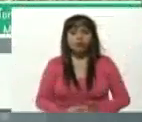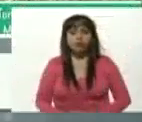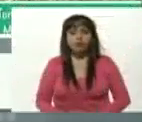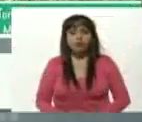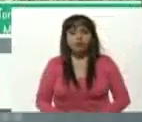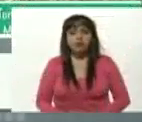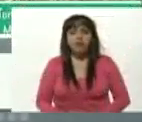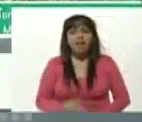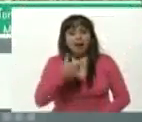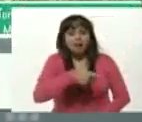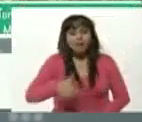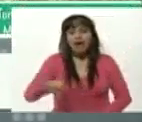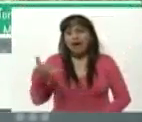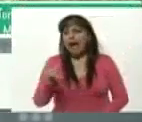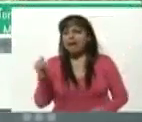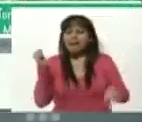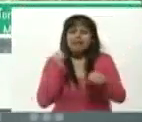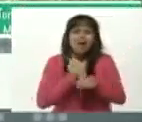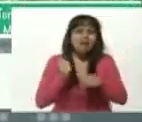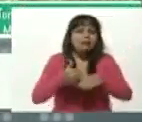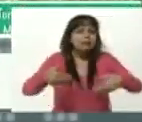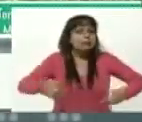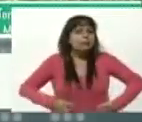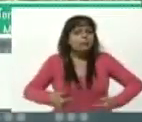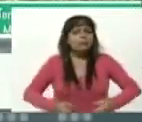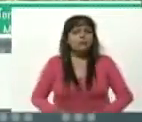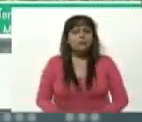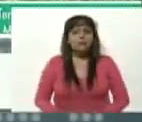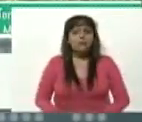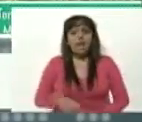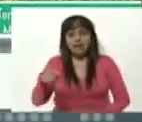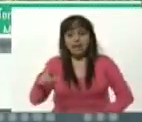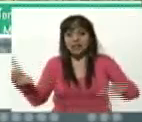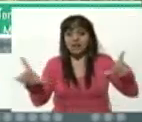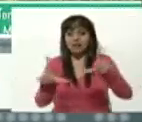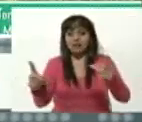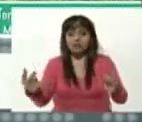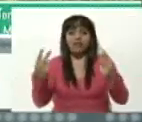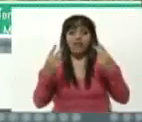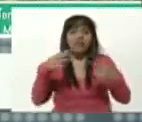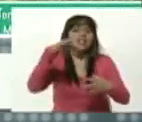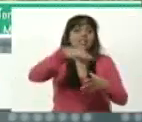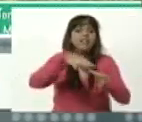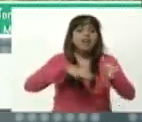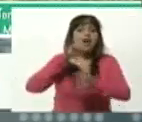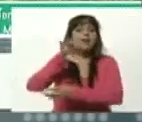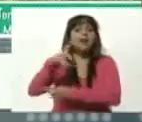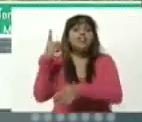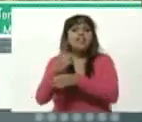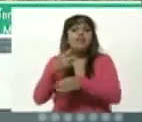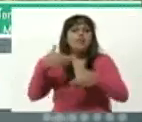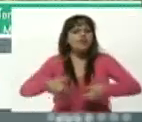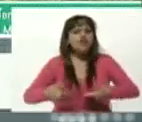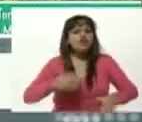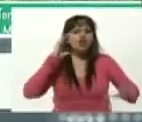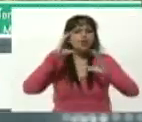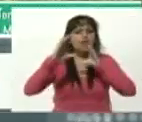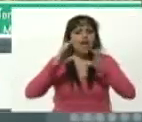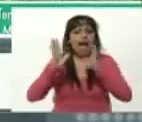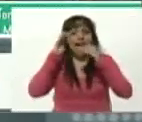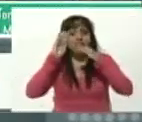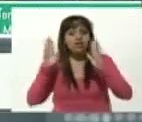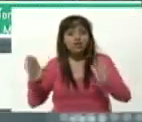La gente ha parido, chicos. Cultivando Patria. Tenemos que hacer un esfuerzo comunicacional. Atención, ministro